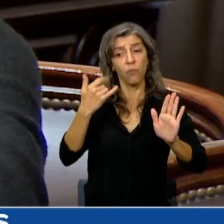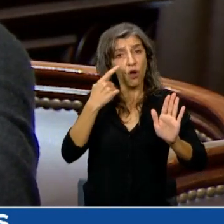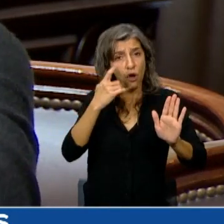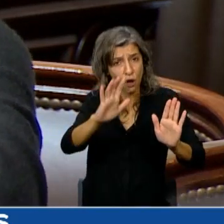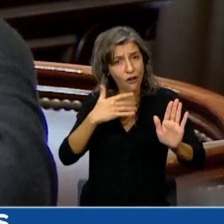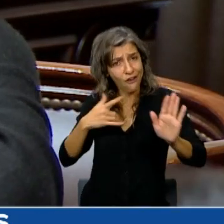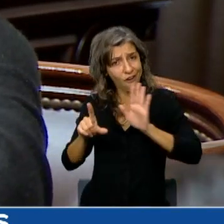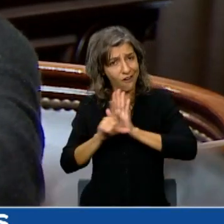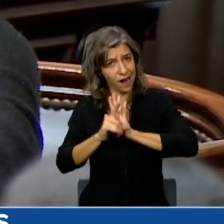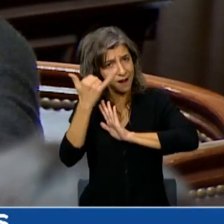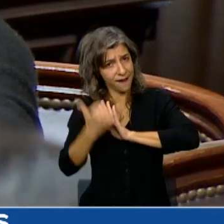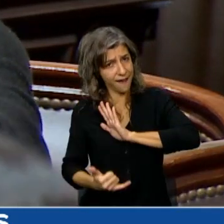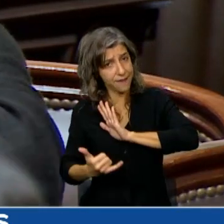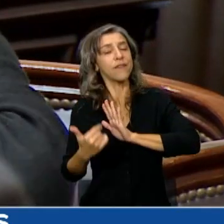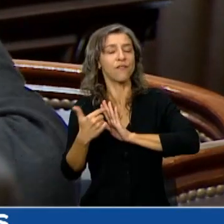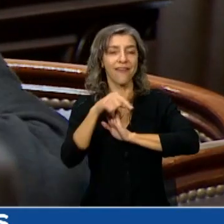O sea,